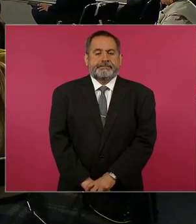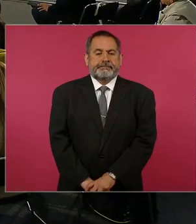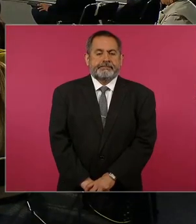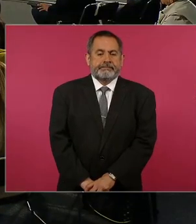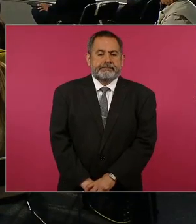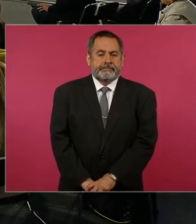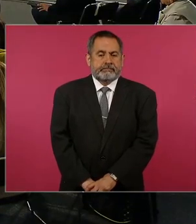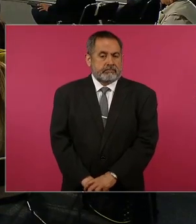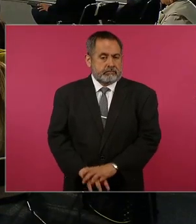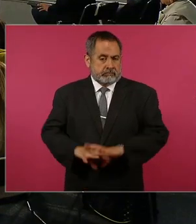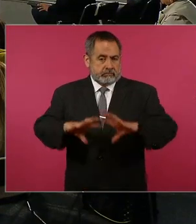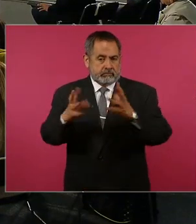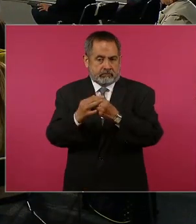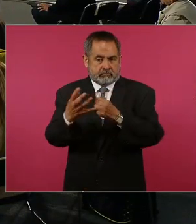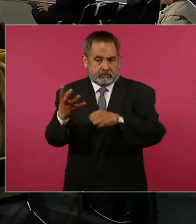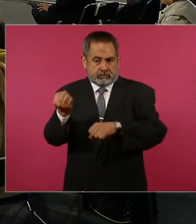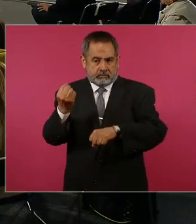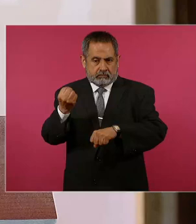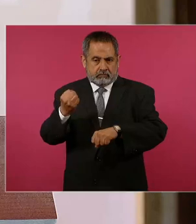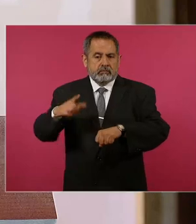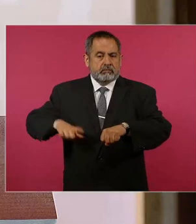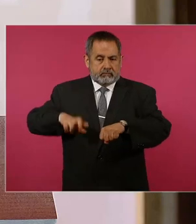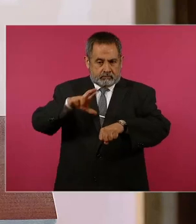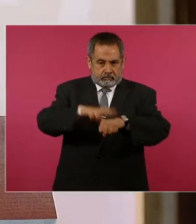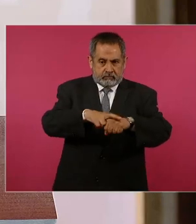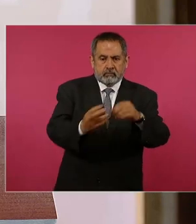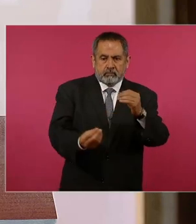con la Ciudad de México.